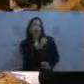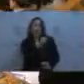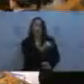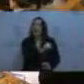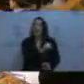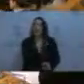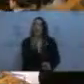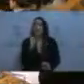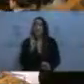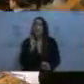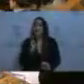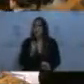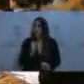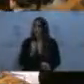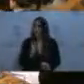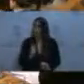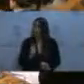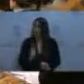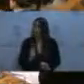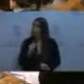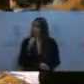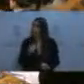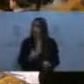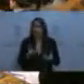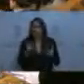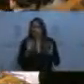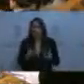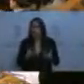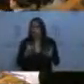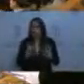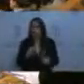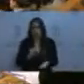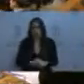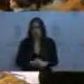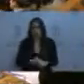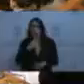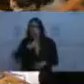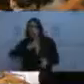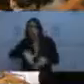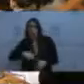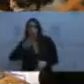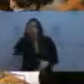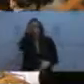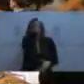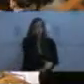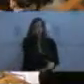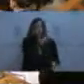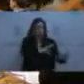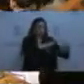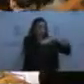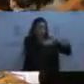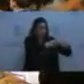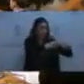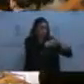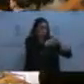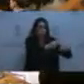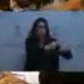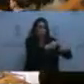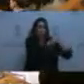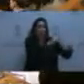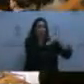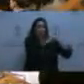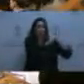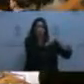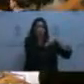bastante habitual, por desgracia, bastante común en esta Cámara, que se cruzan opiniones entre miembros del mismo grupo parlamentario. Y eso